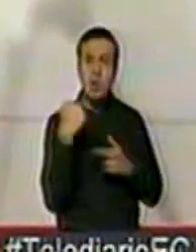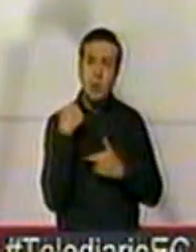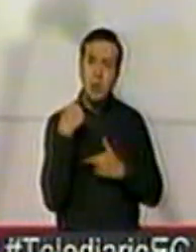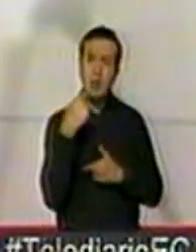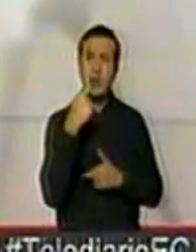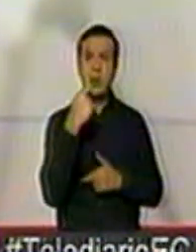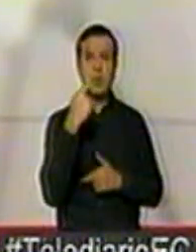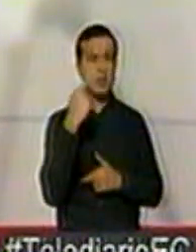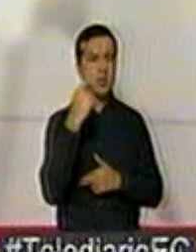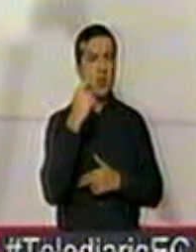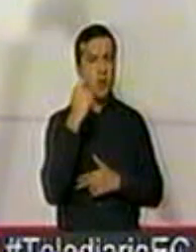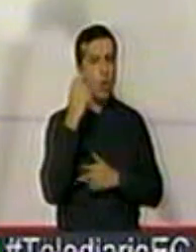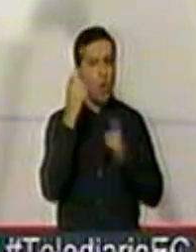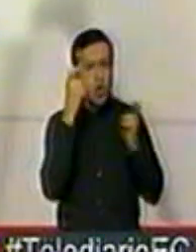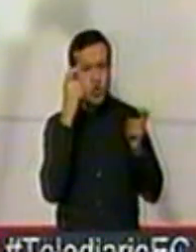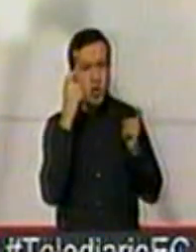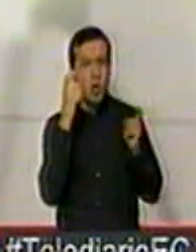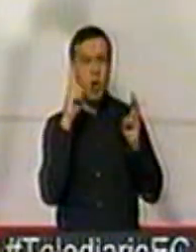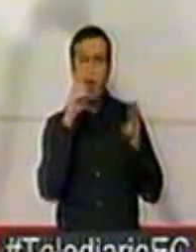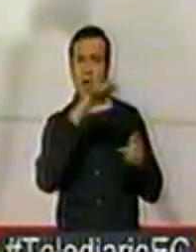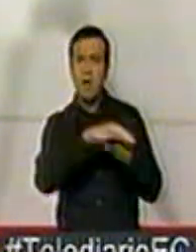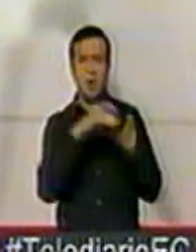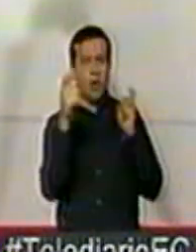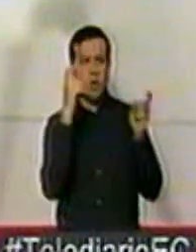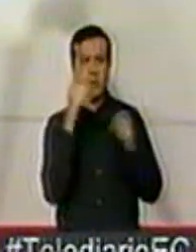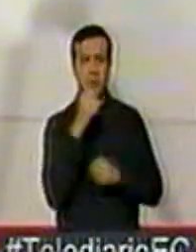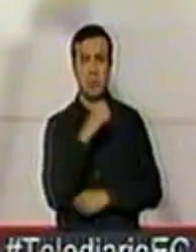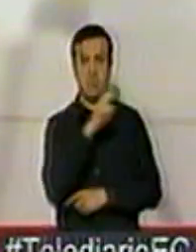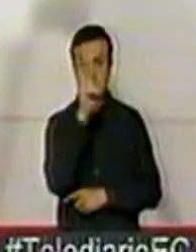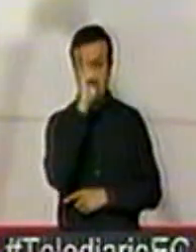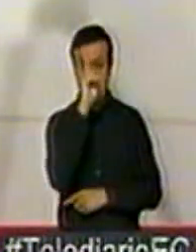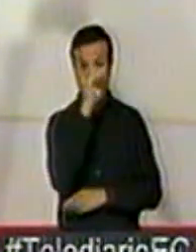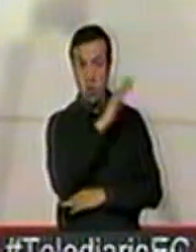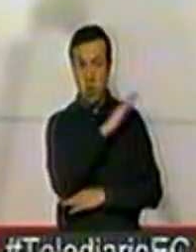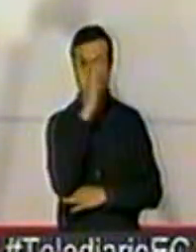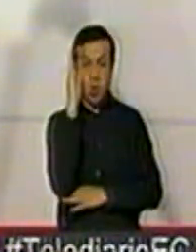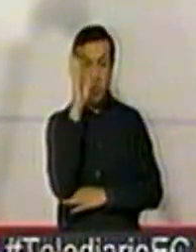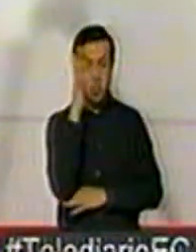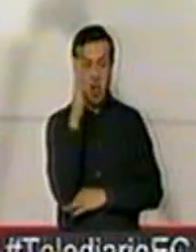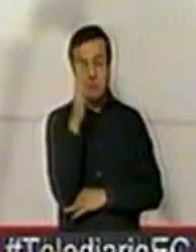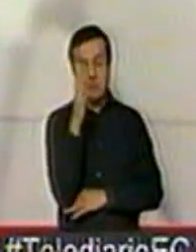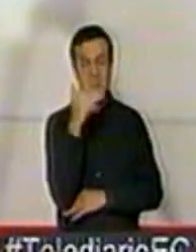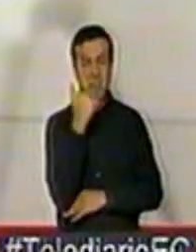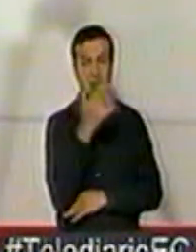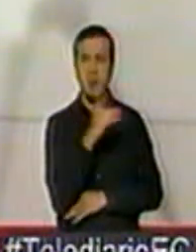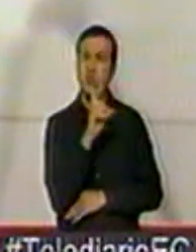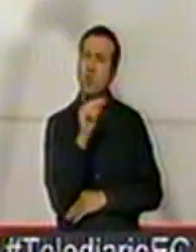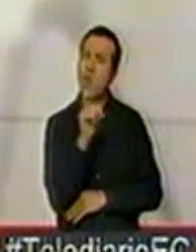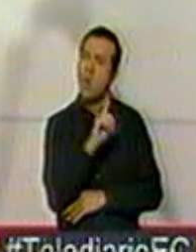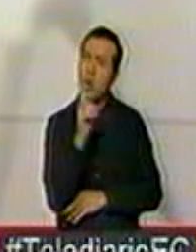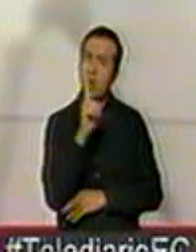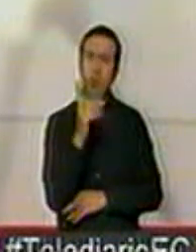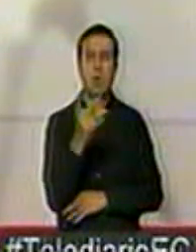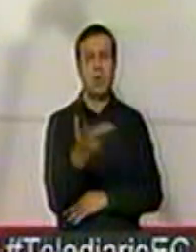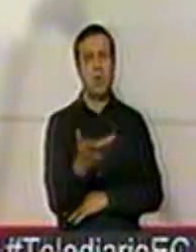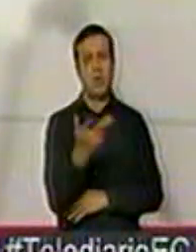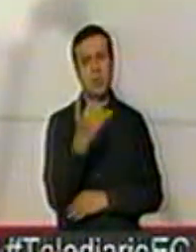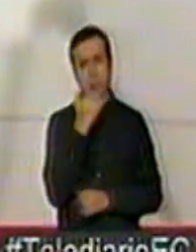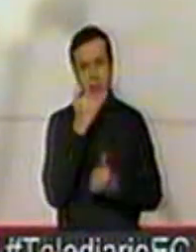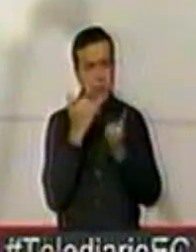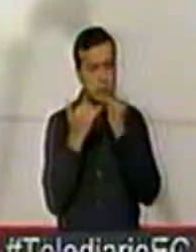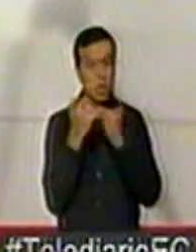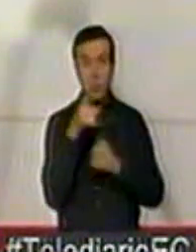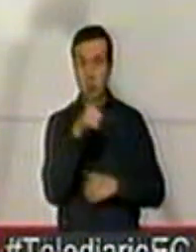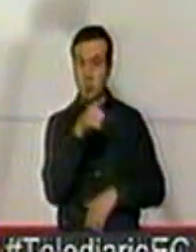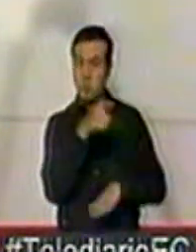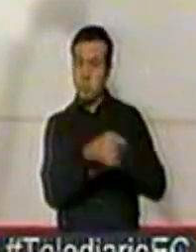elección. No puede ser que vaya parcializado. La elección anterior, es lógico que se diga en el país que tú tienes